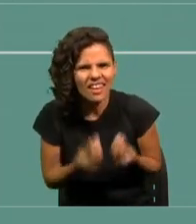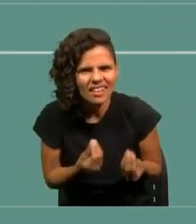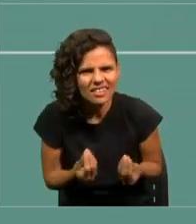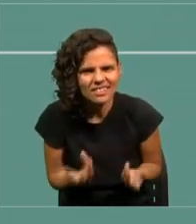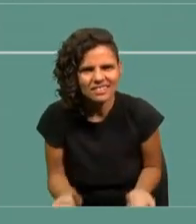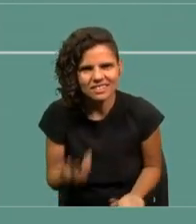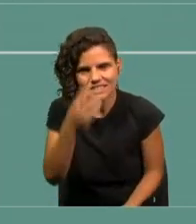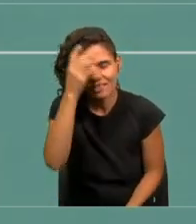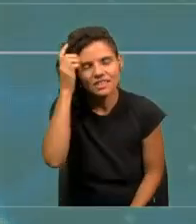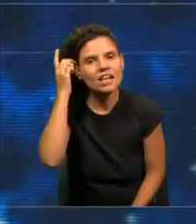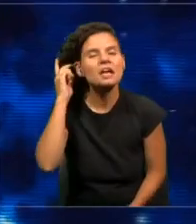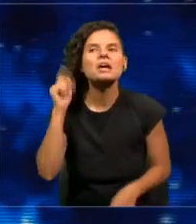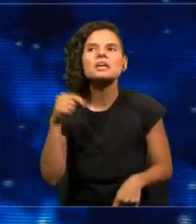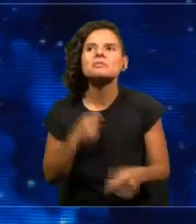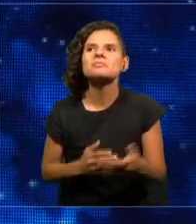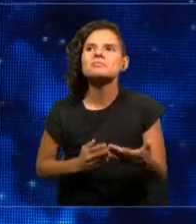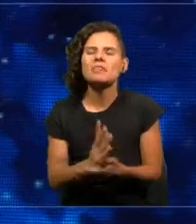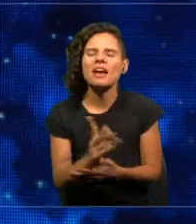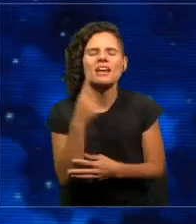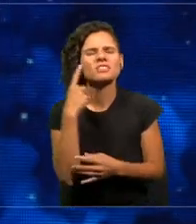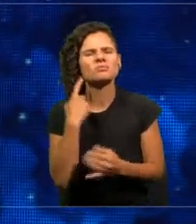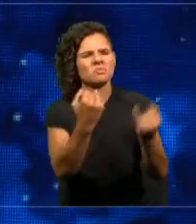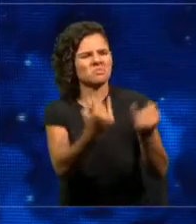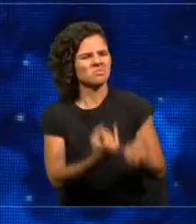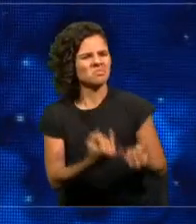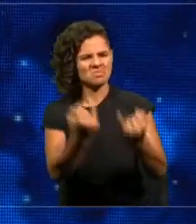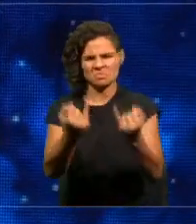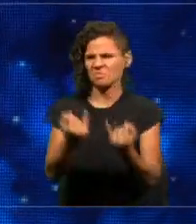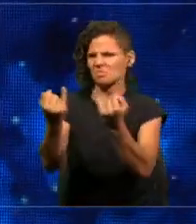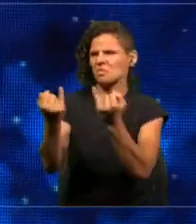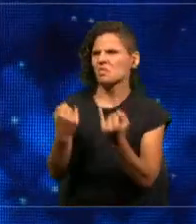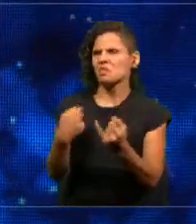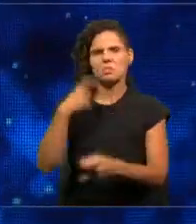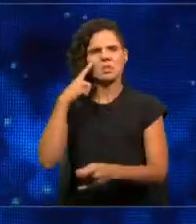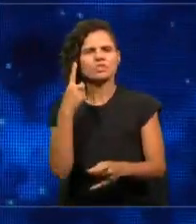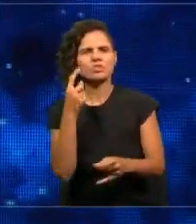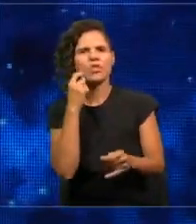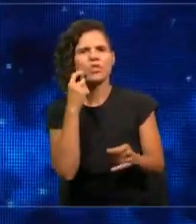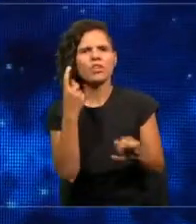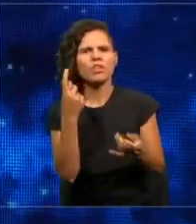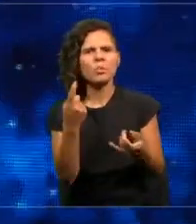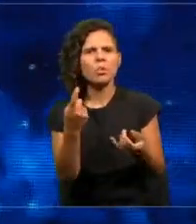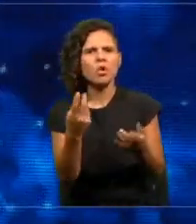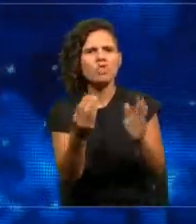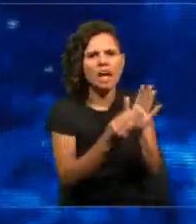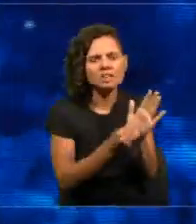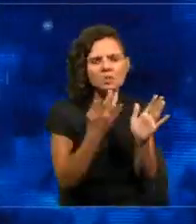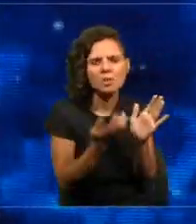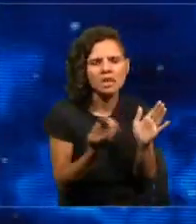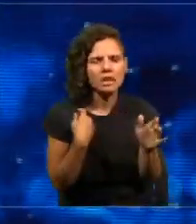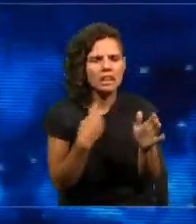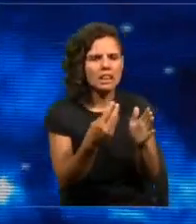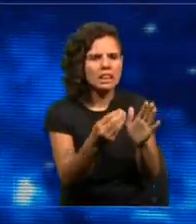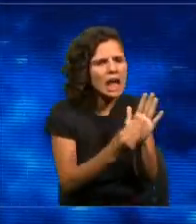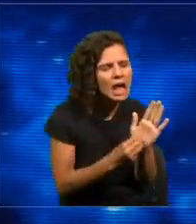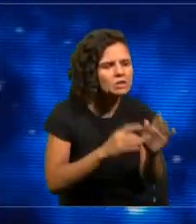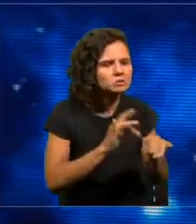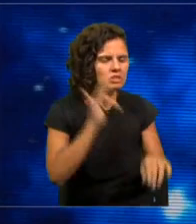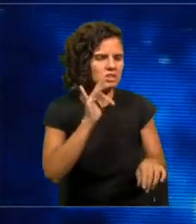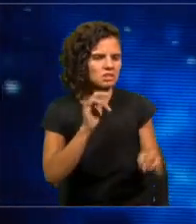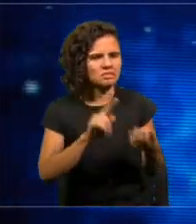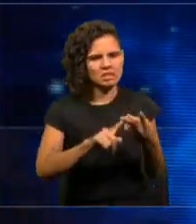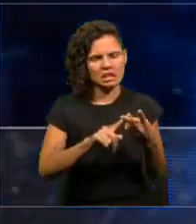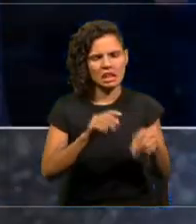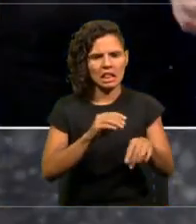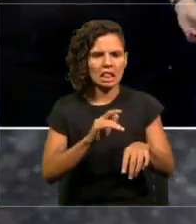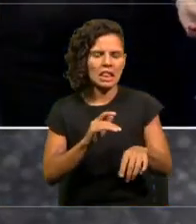entonces cuando empiezan a hablar de datos yo me imagino los tipos de datos el dato sensible el dato anónimo